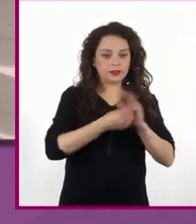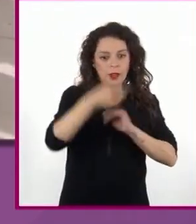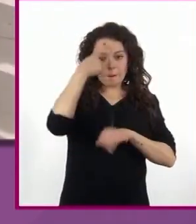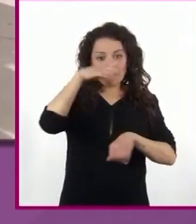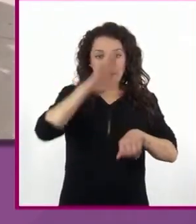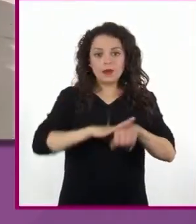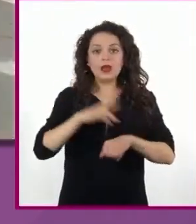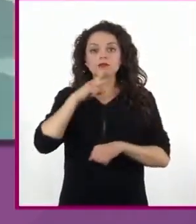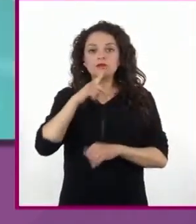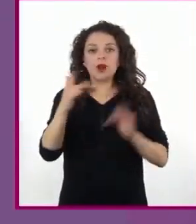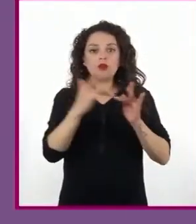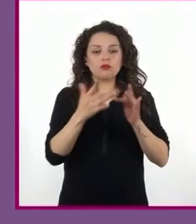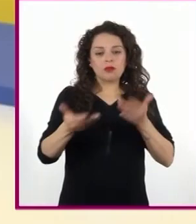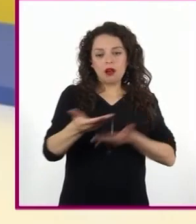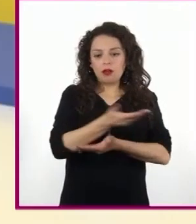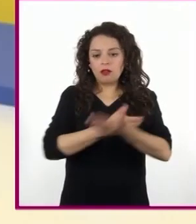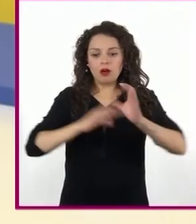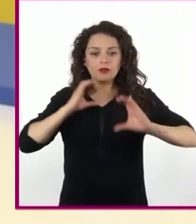convivencia.